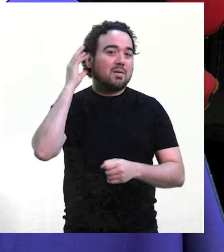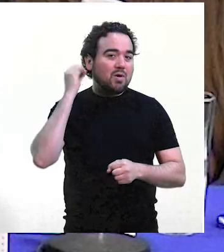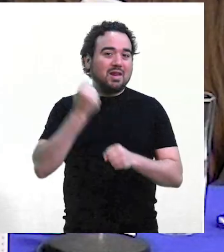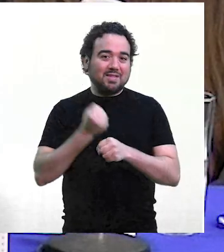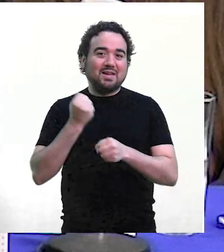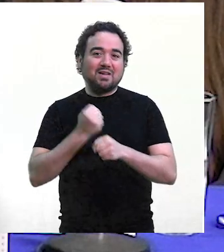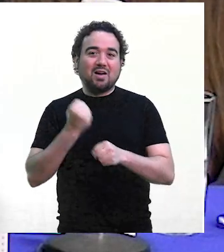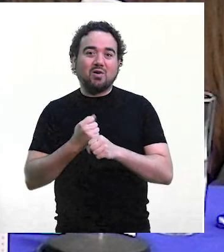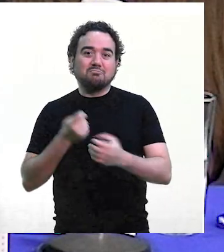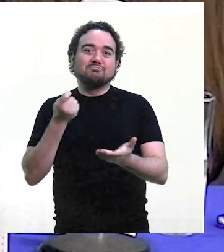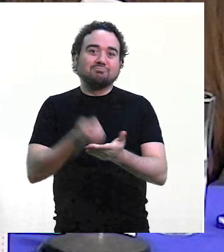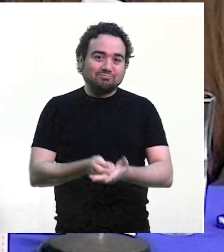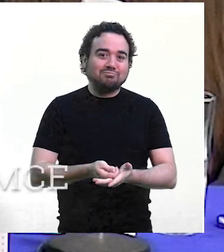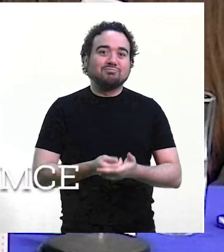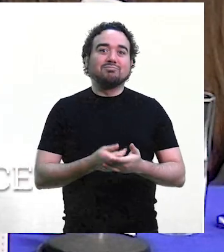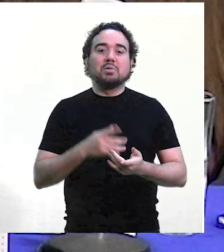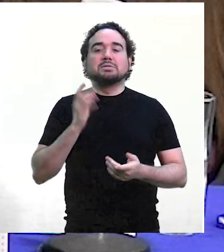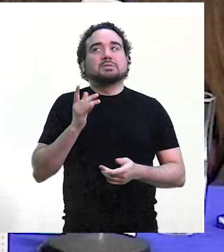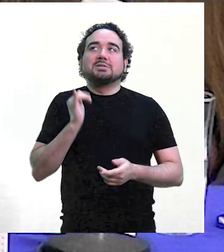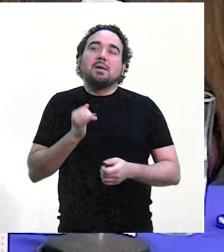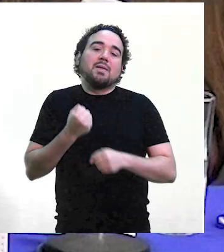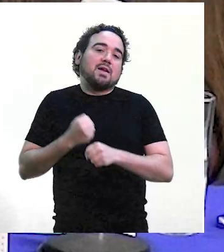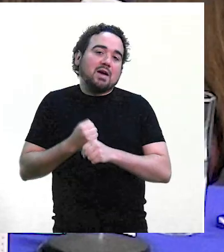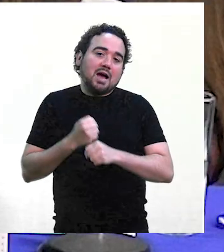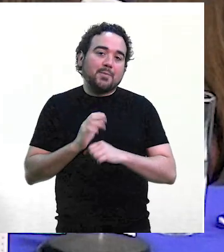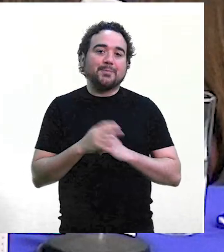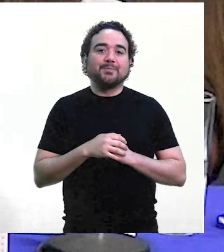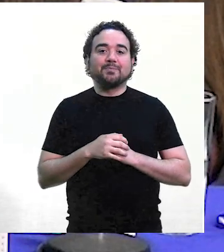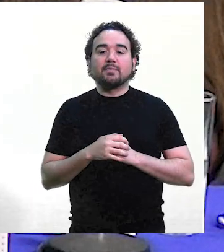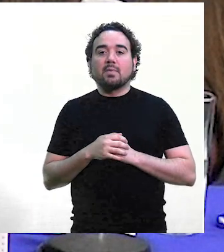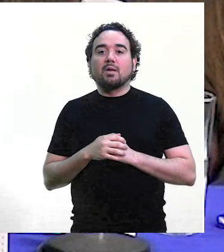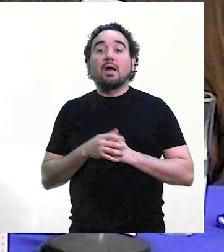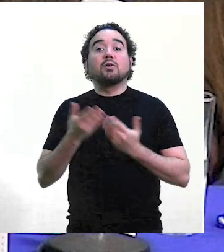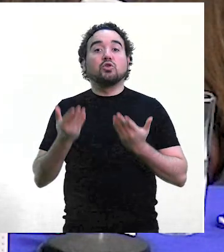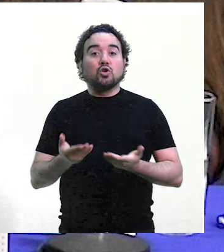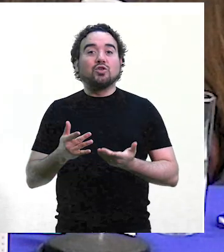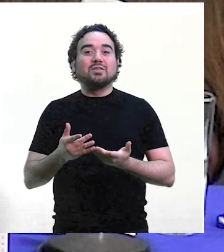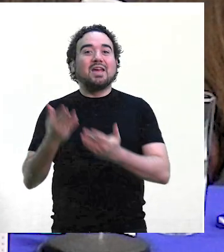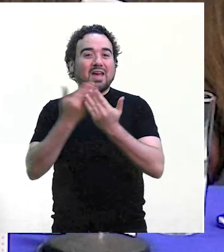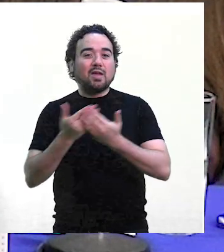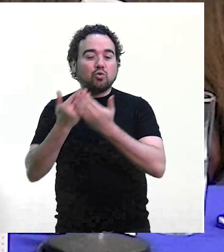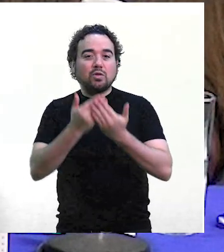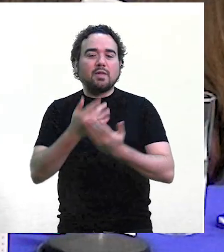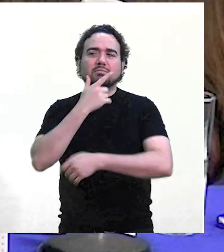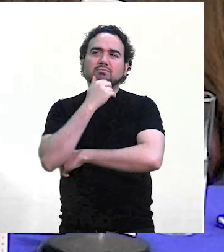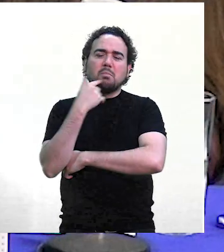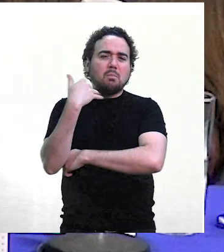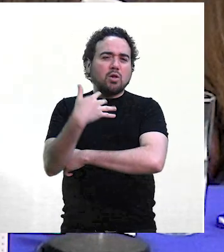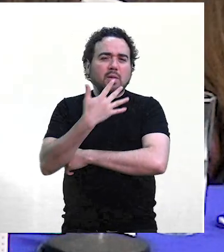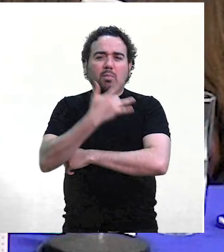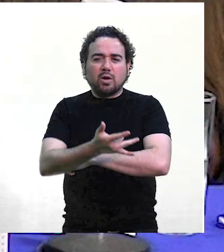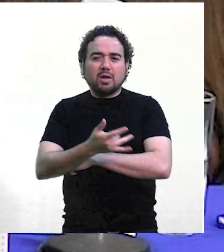ingreso de la mujer al trabajo, es como, Claro. a ver, al trabajo remunerado, porque de trabajar hemos trabajado siempre. Entonces, los estudiantes